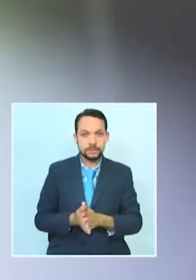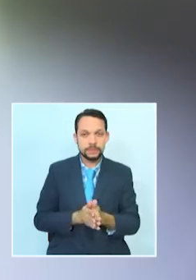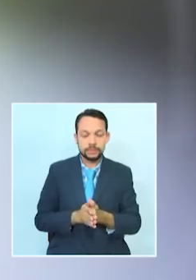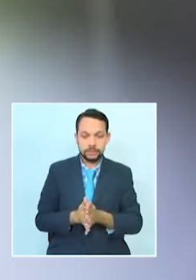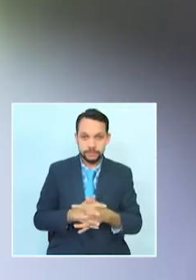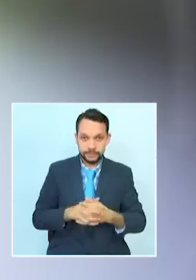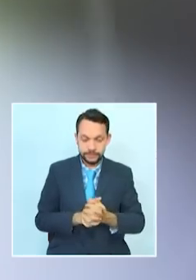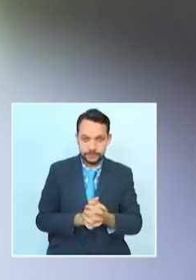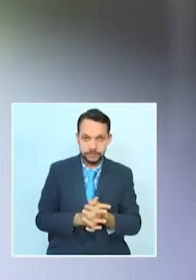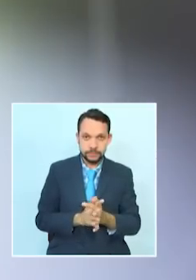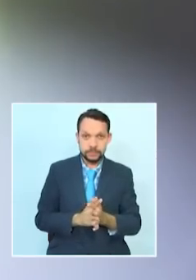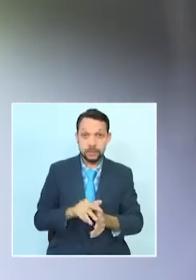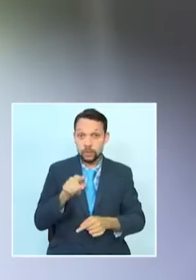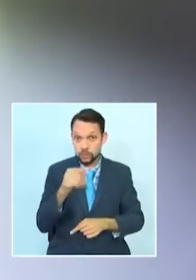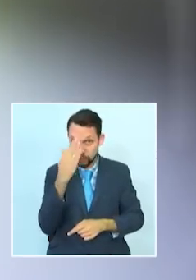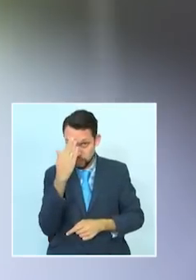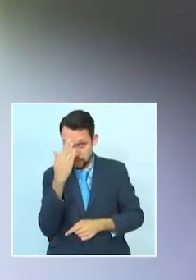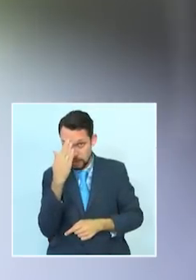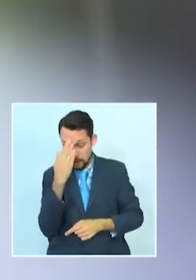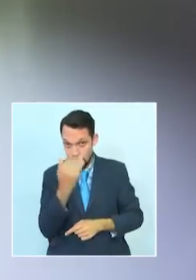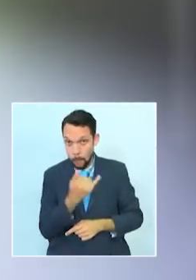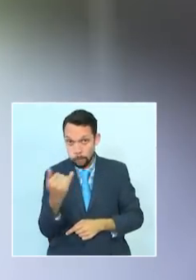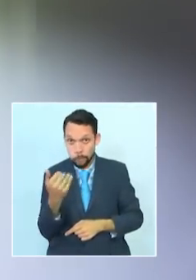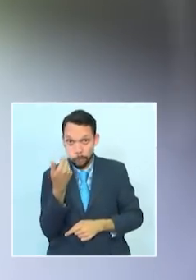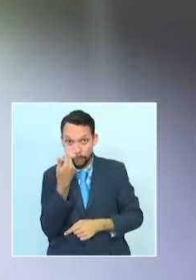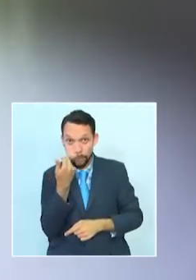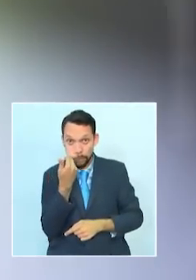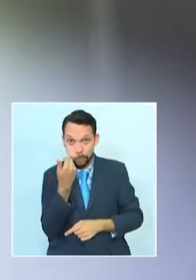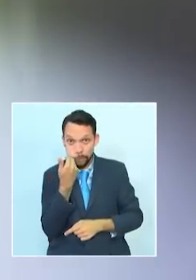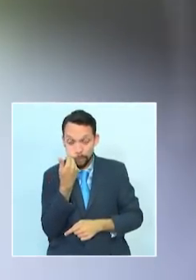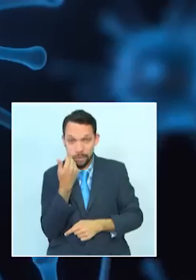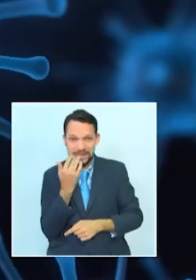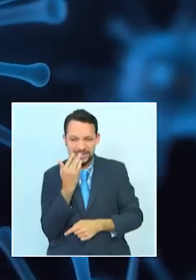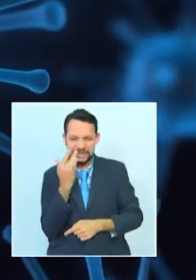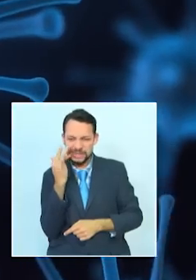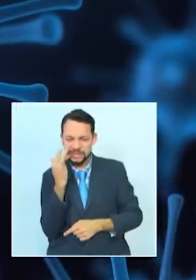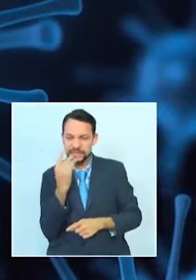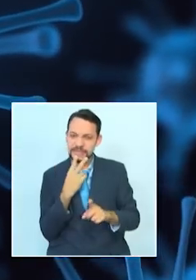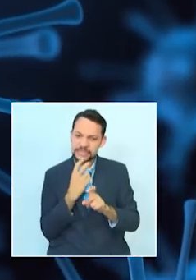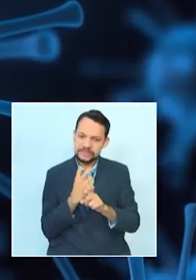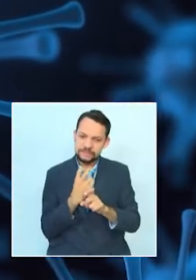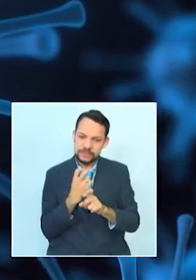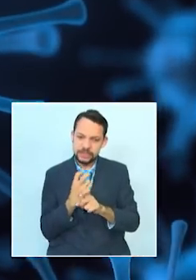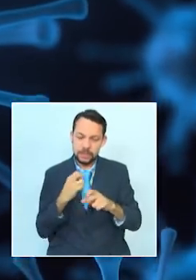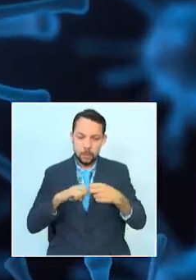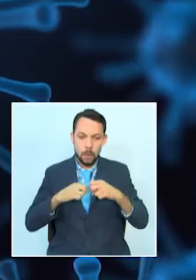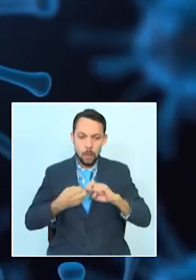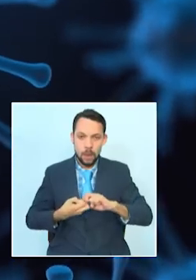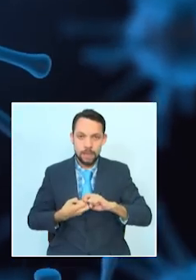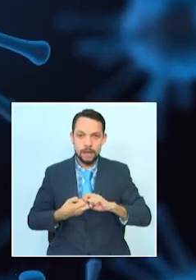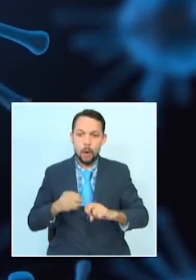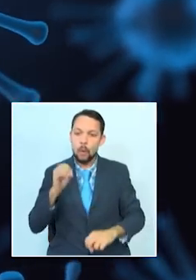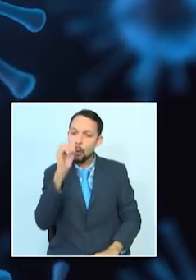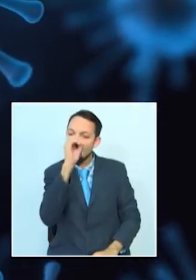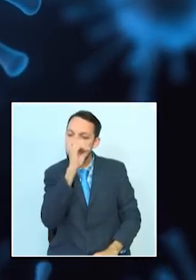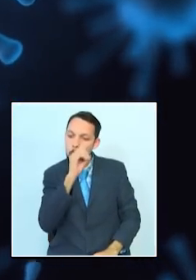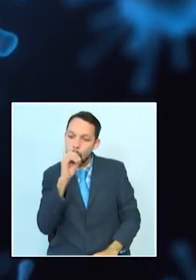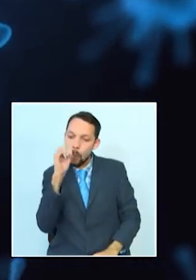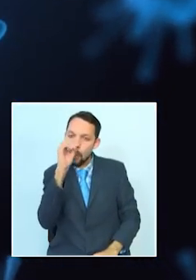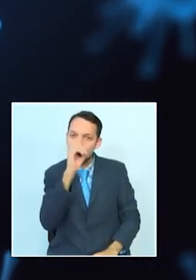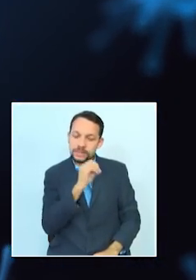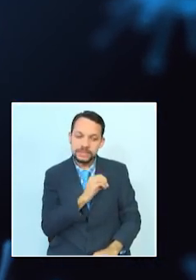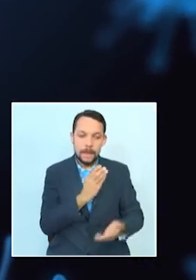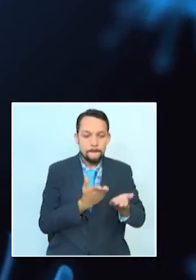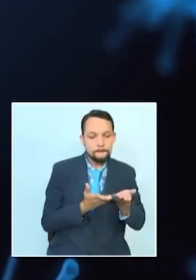volvemos sabías que todas enfermedades son ácidas así que dondee existe oxígeno y alcalinidad no existen